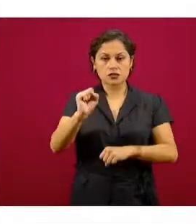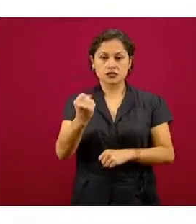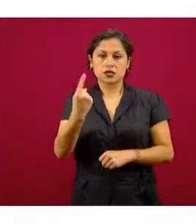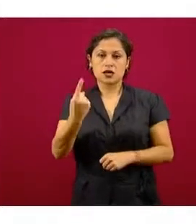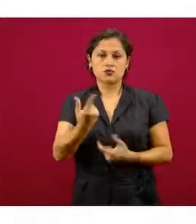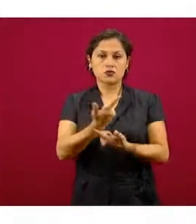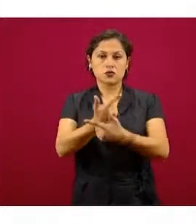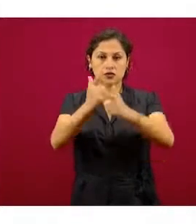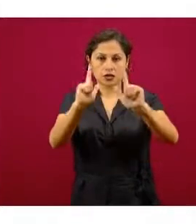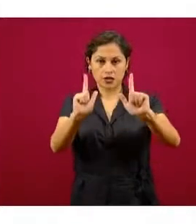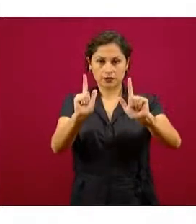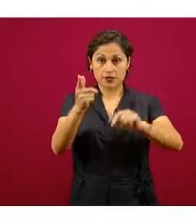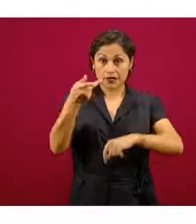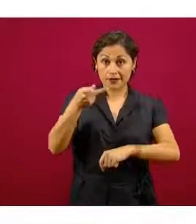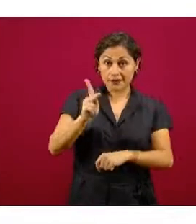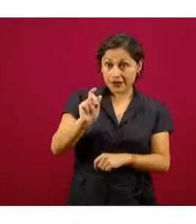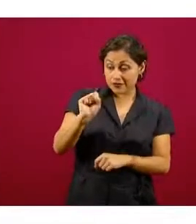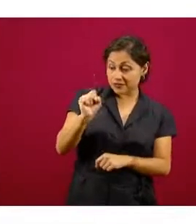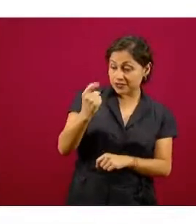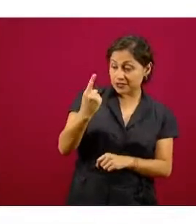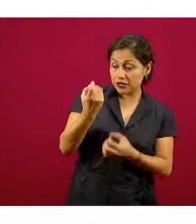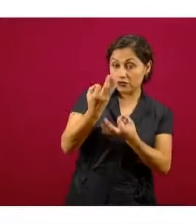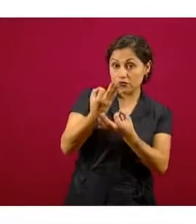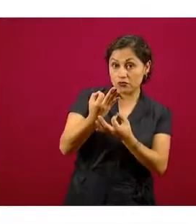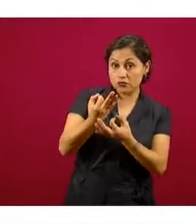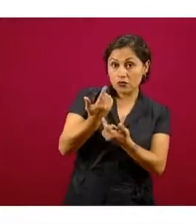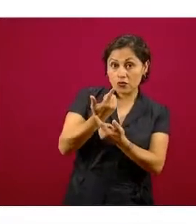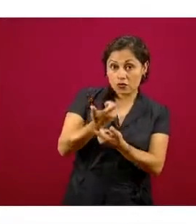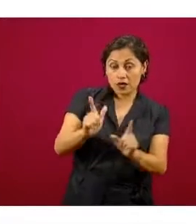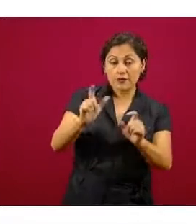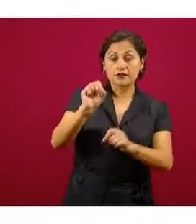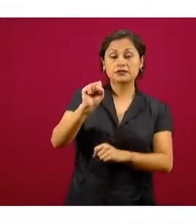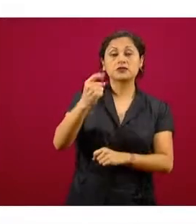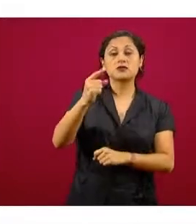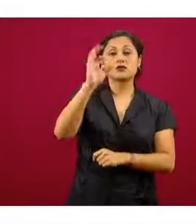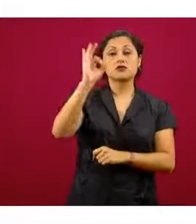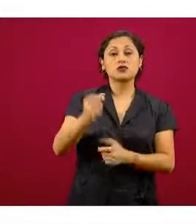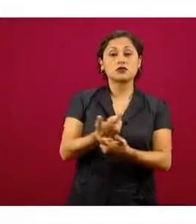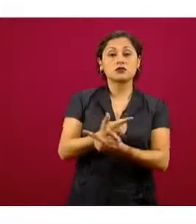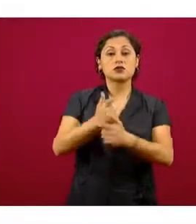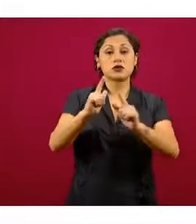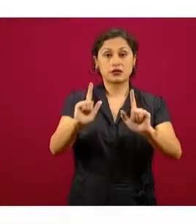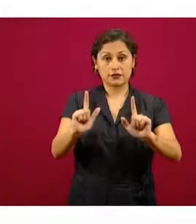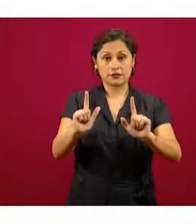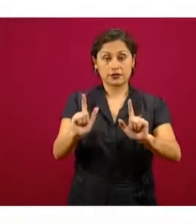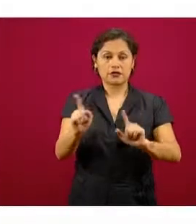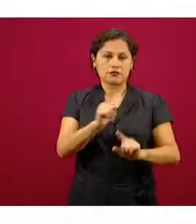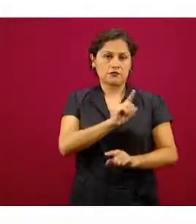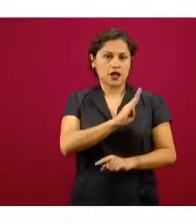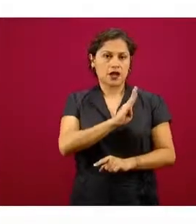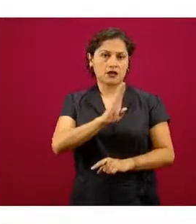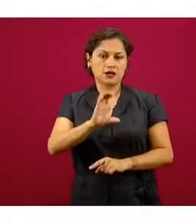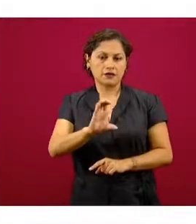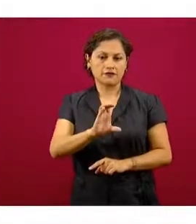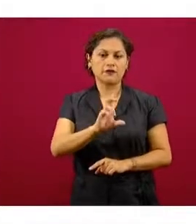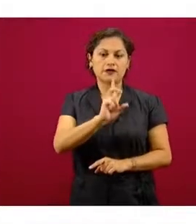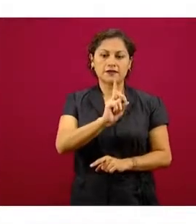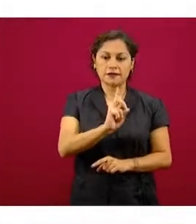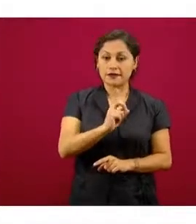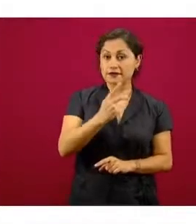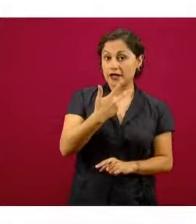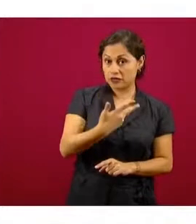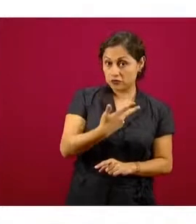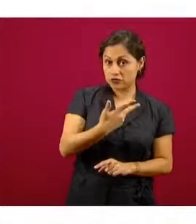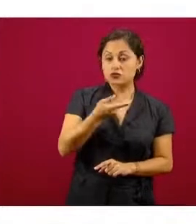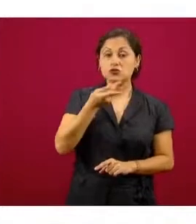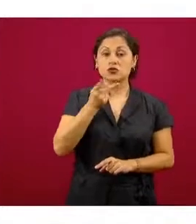disponibilidad. Pero ese 61% de disponibilidad realmente es 38% para Baja California, pero también es un